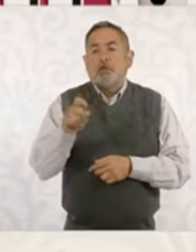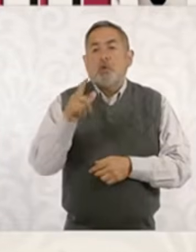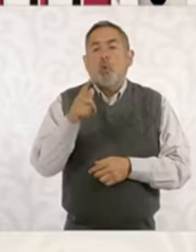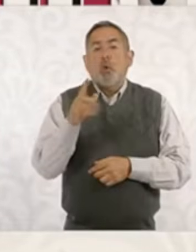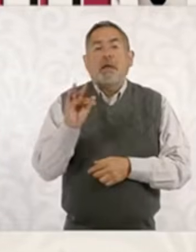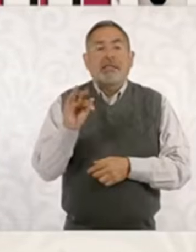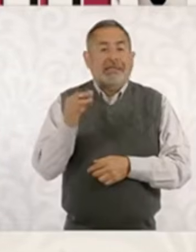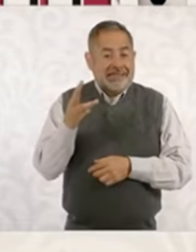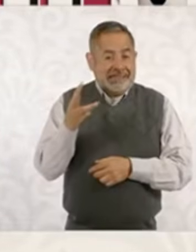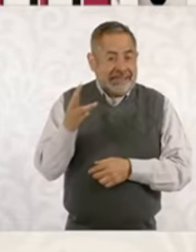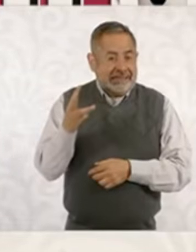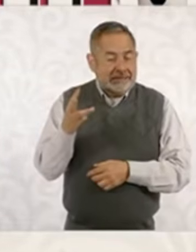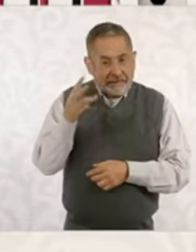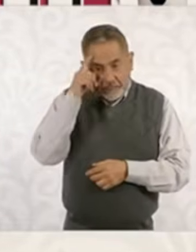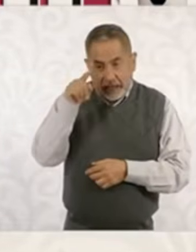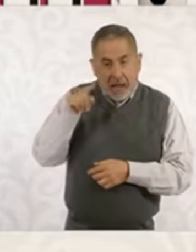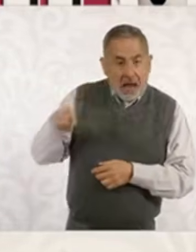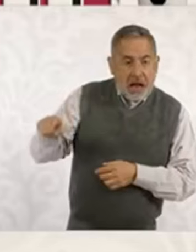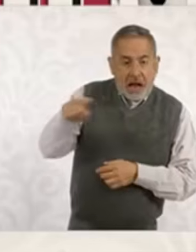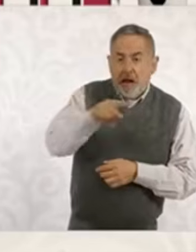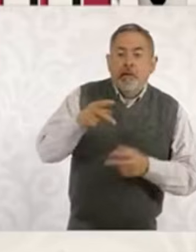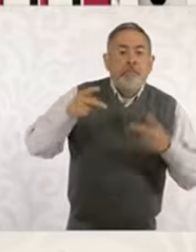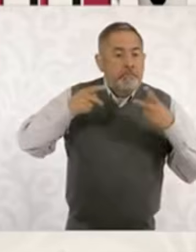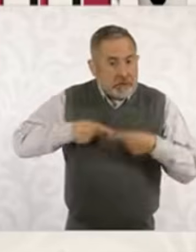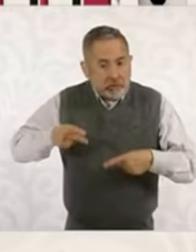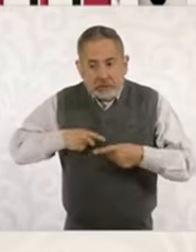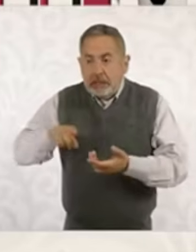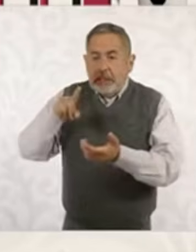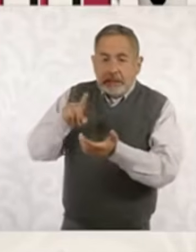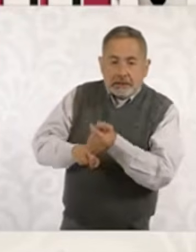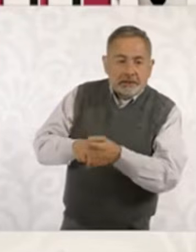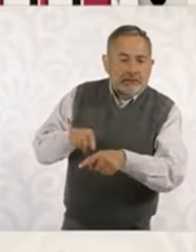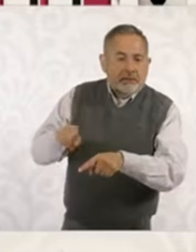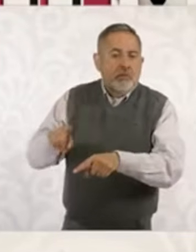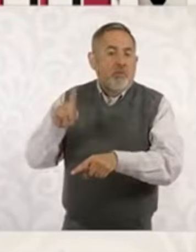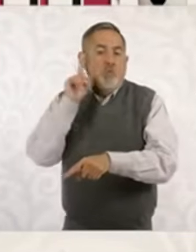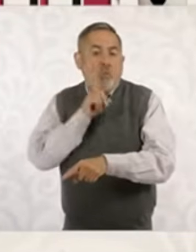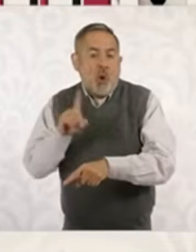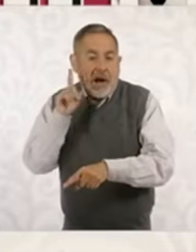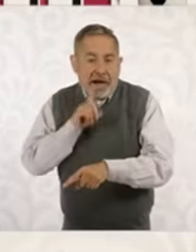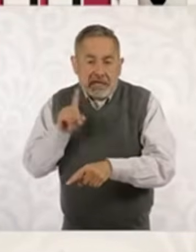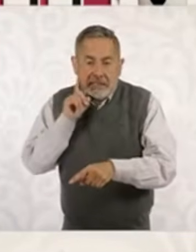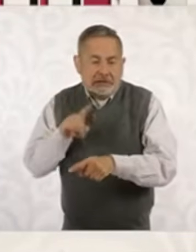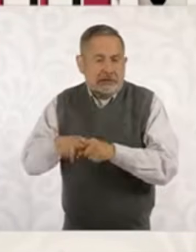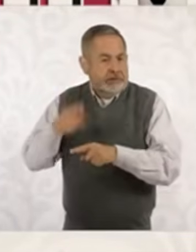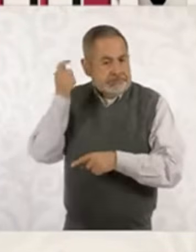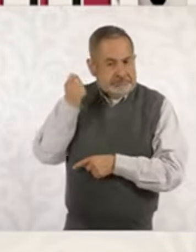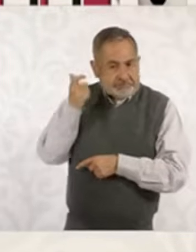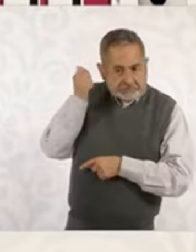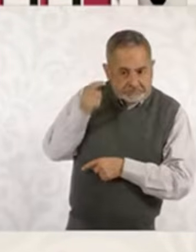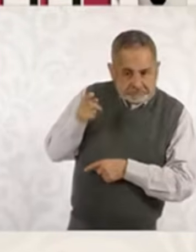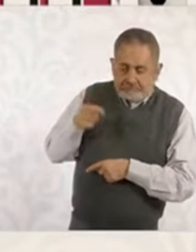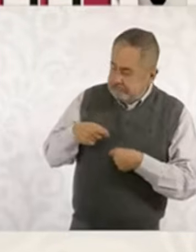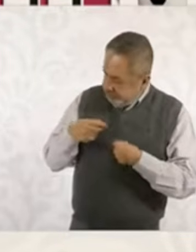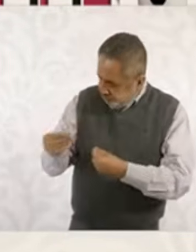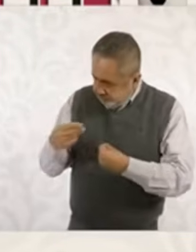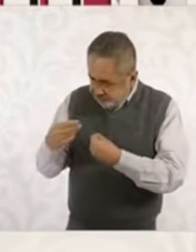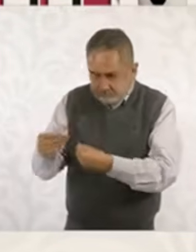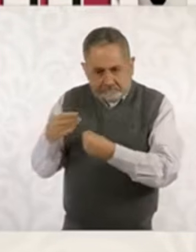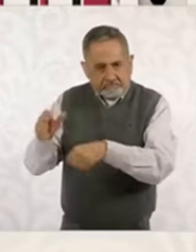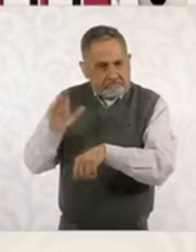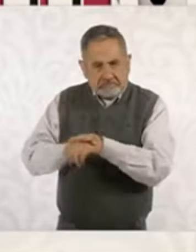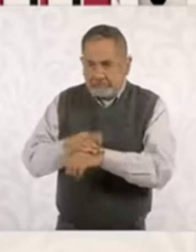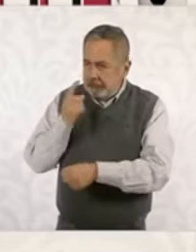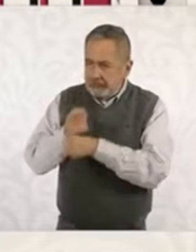8,143 a personas, a servidoras públicas y a mujeres pensionadas. Y nuestro promedio de